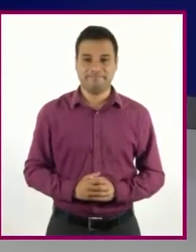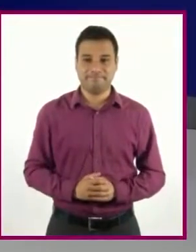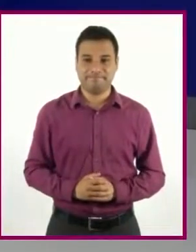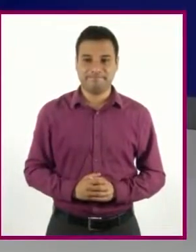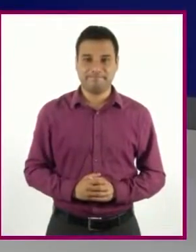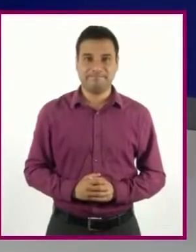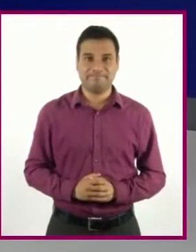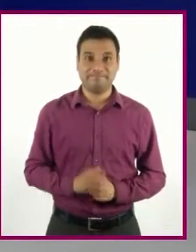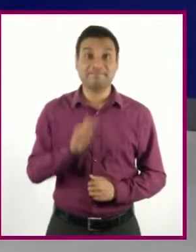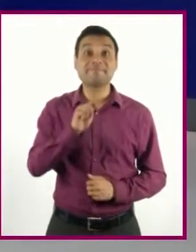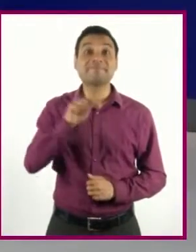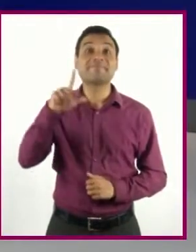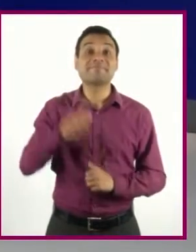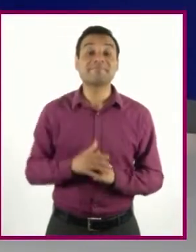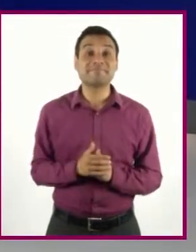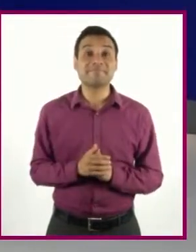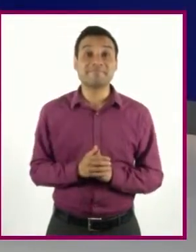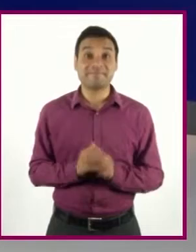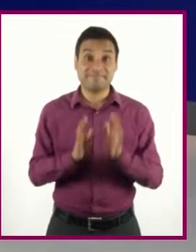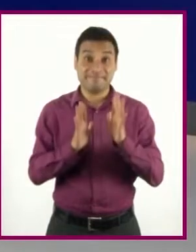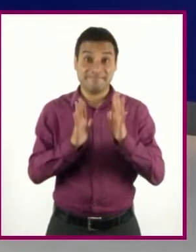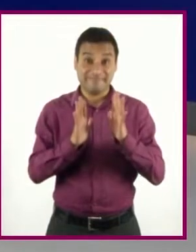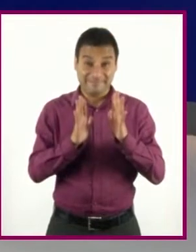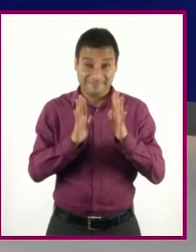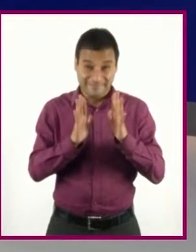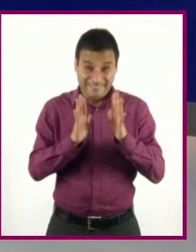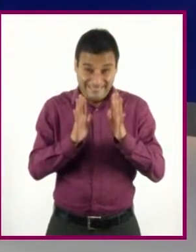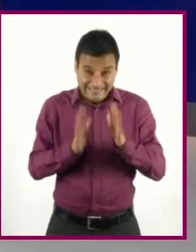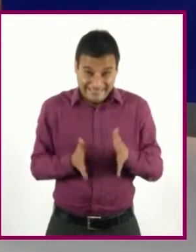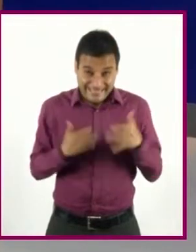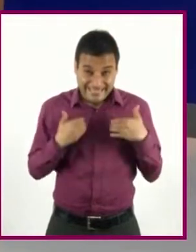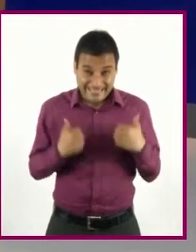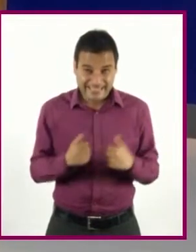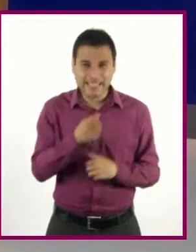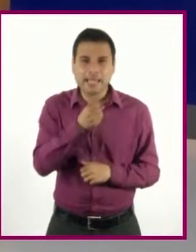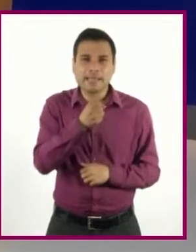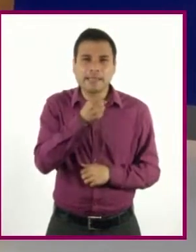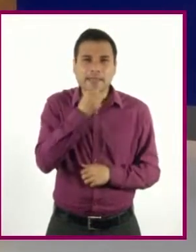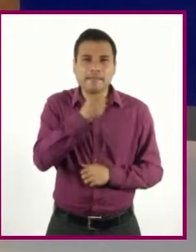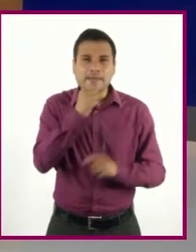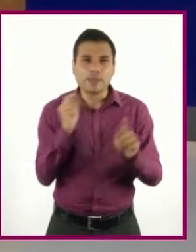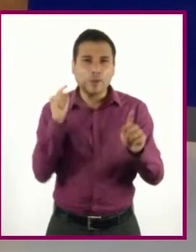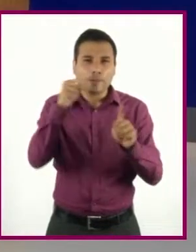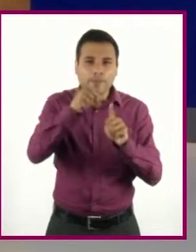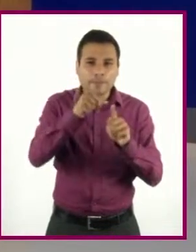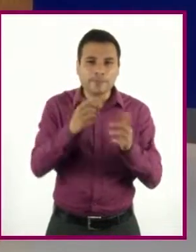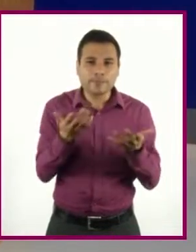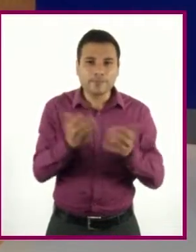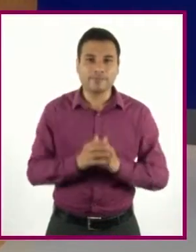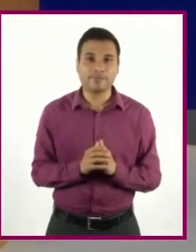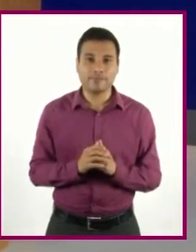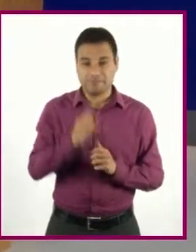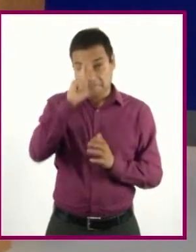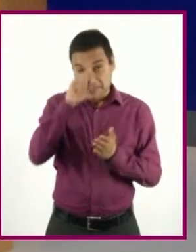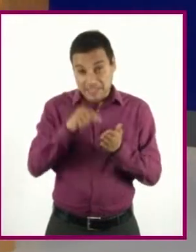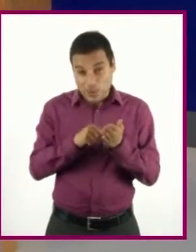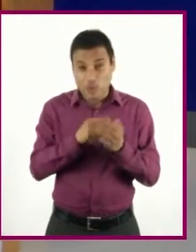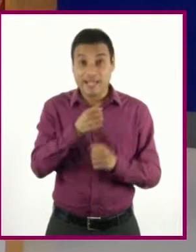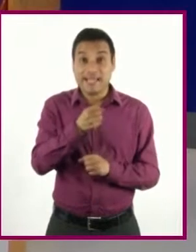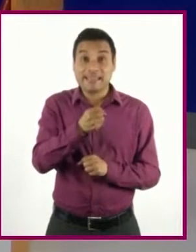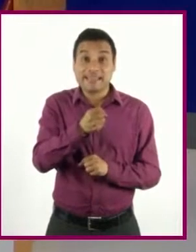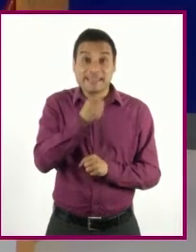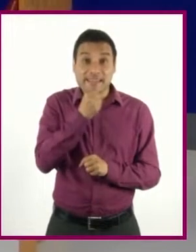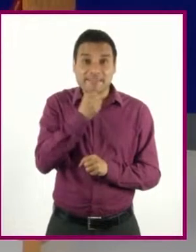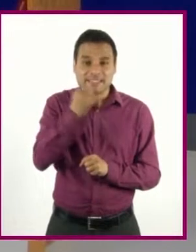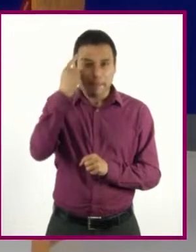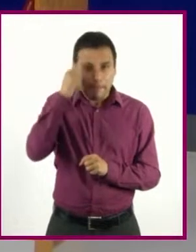¿Qué tal? ¿Les quedó claro el uso que le quiso dar a la entrevista? Yo digo que era una entrevista para adquirir